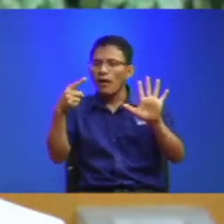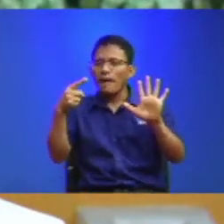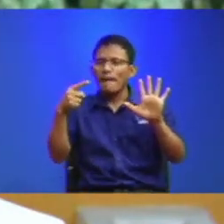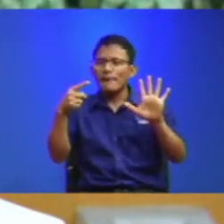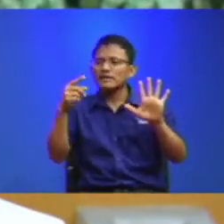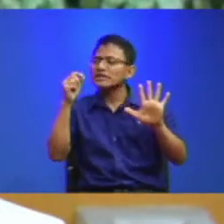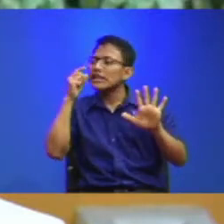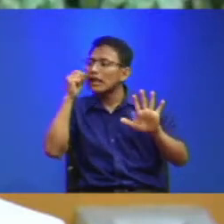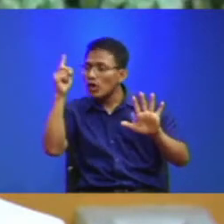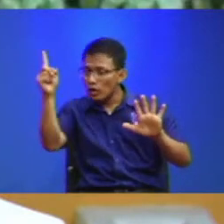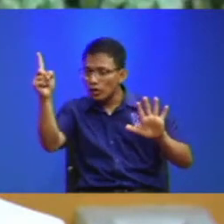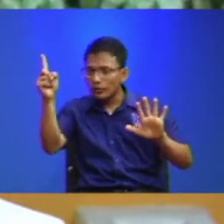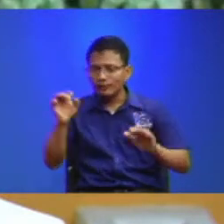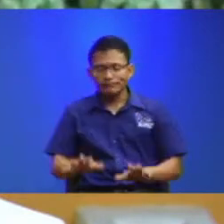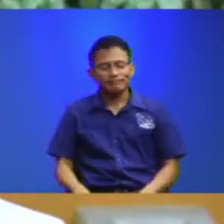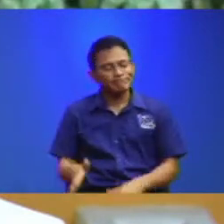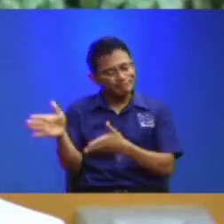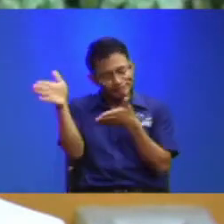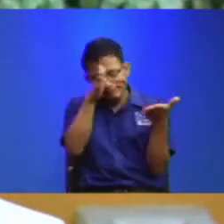la traición